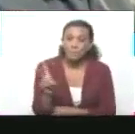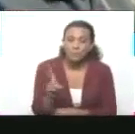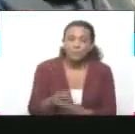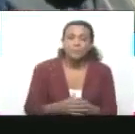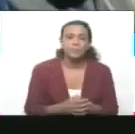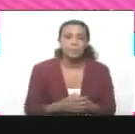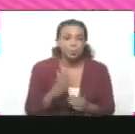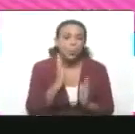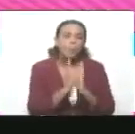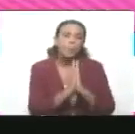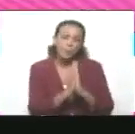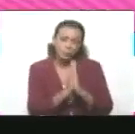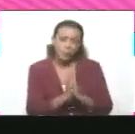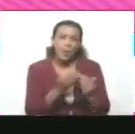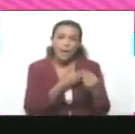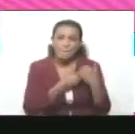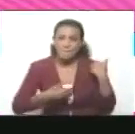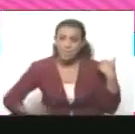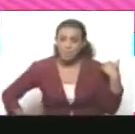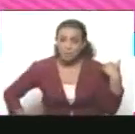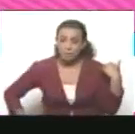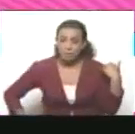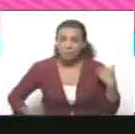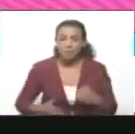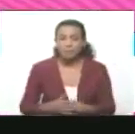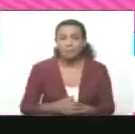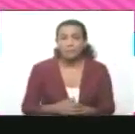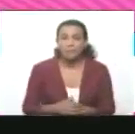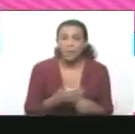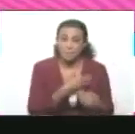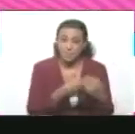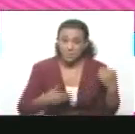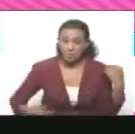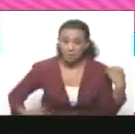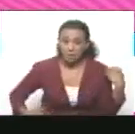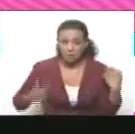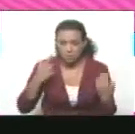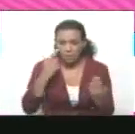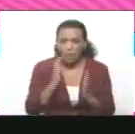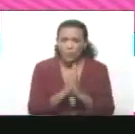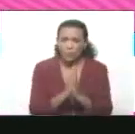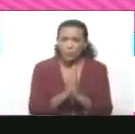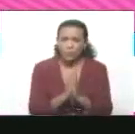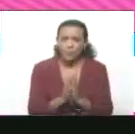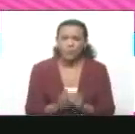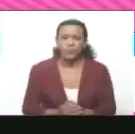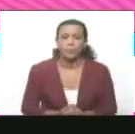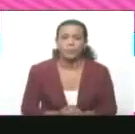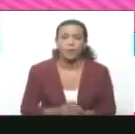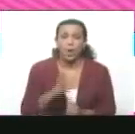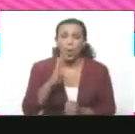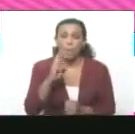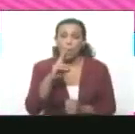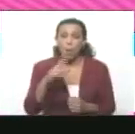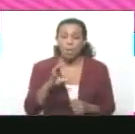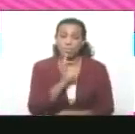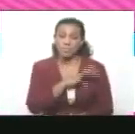Yo agradezco al presidente Petro y también tengo que agradecer al presidente Boric de